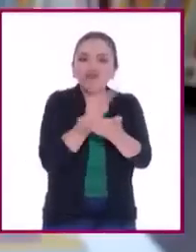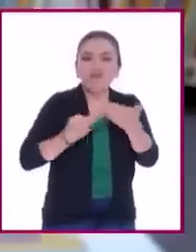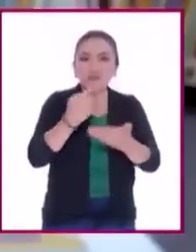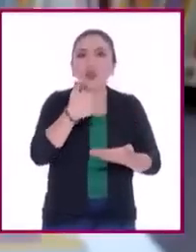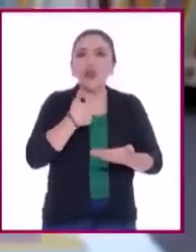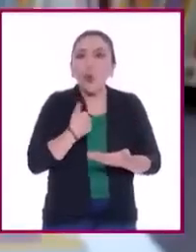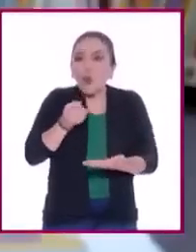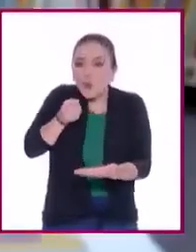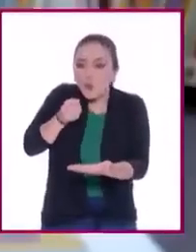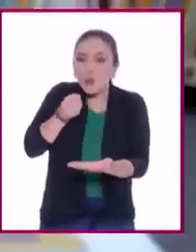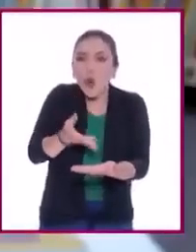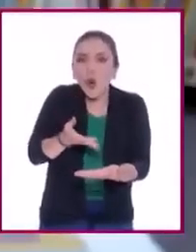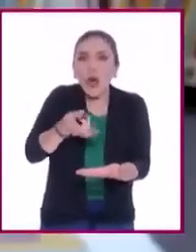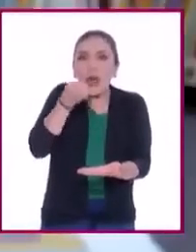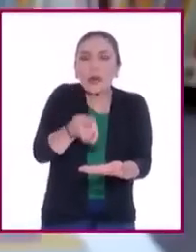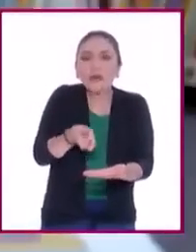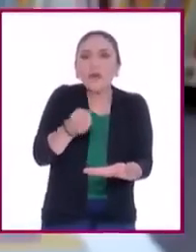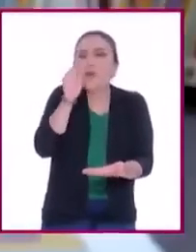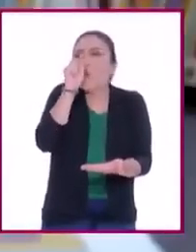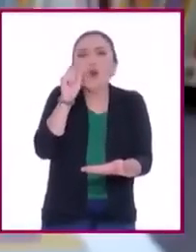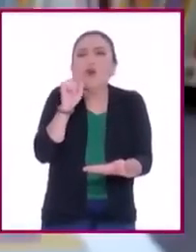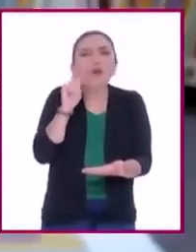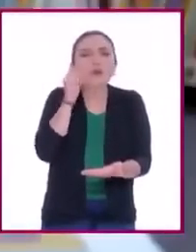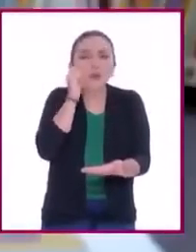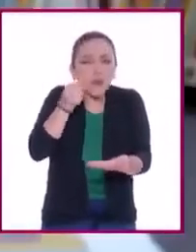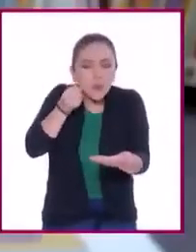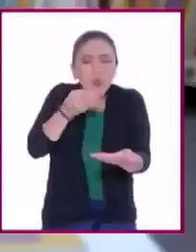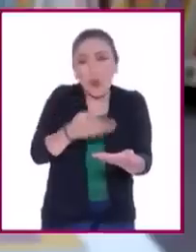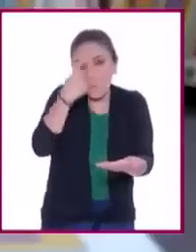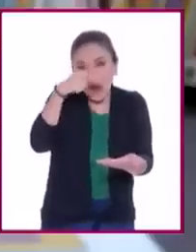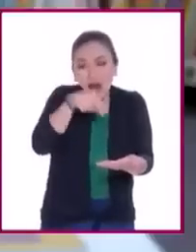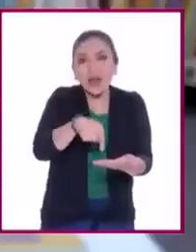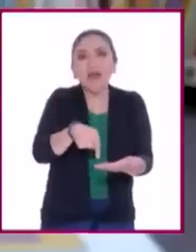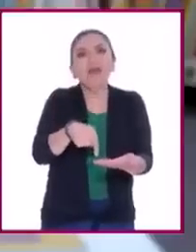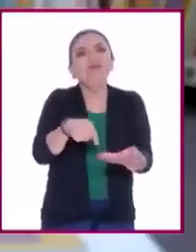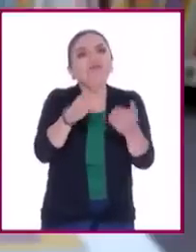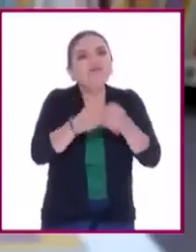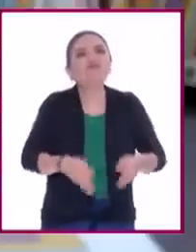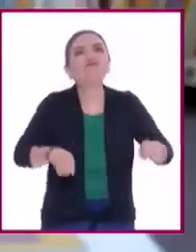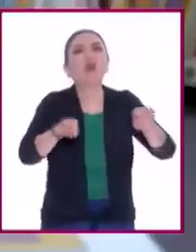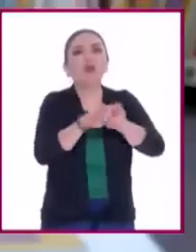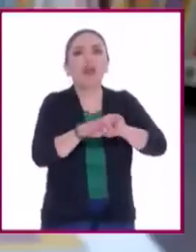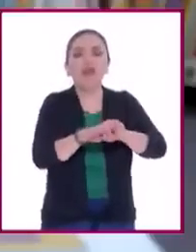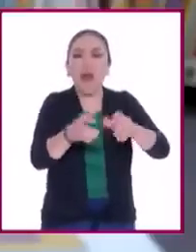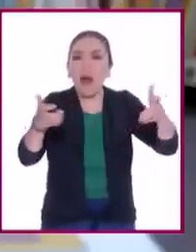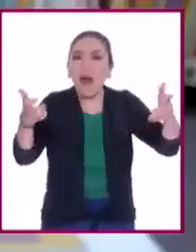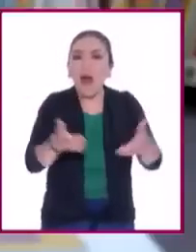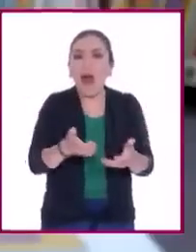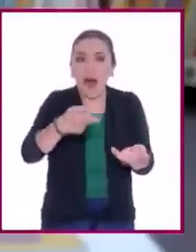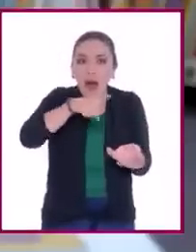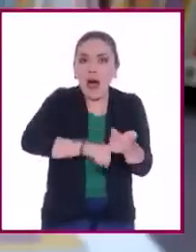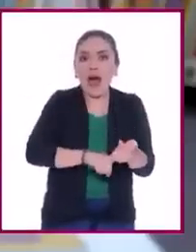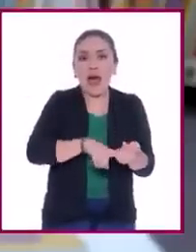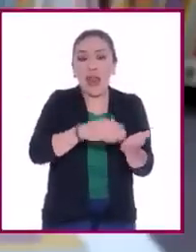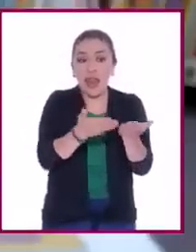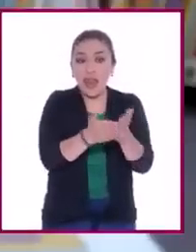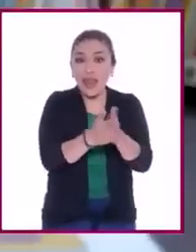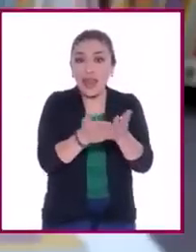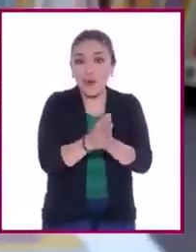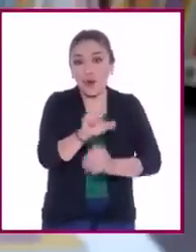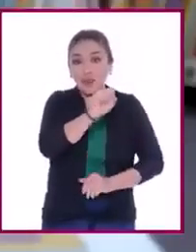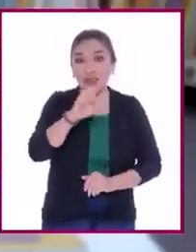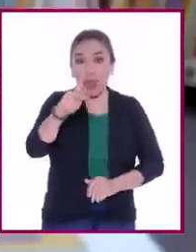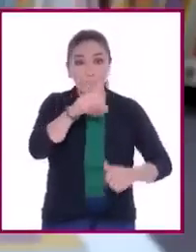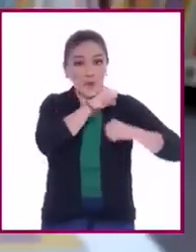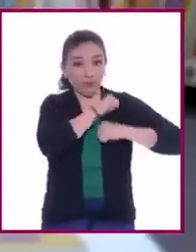el poder aportar un granito de arena para esta noble causa que que representan